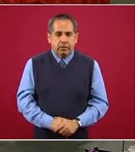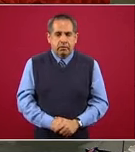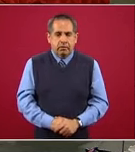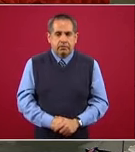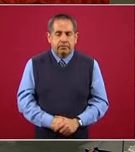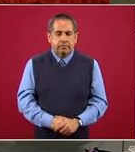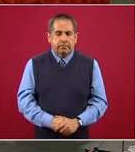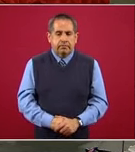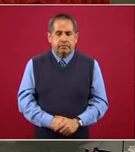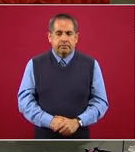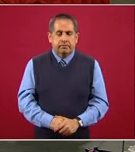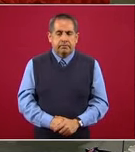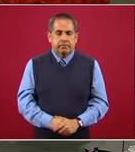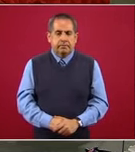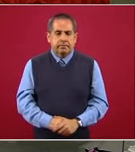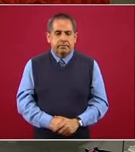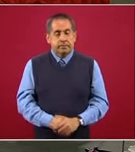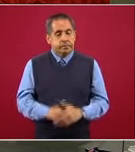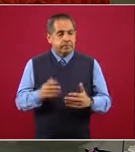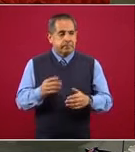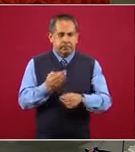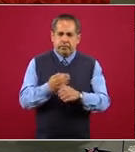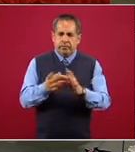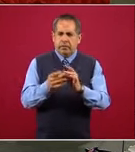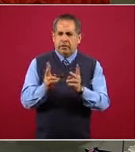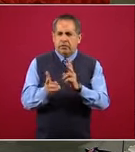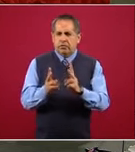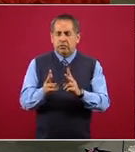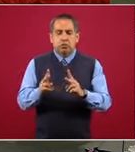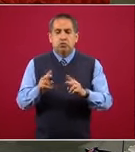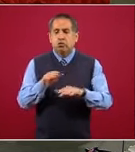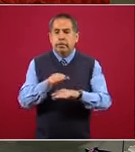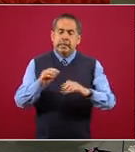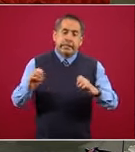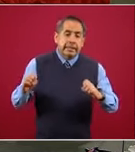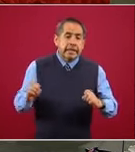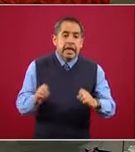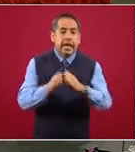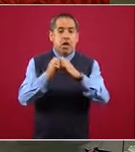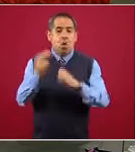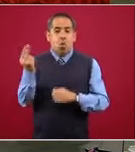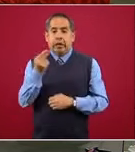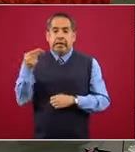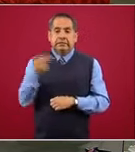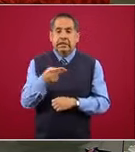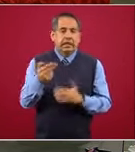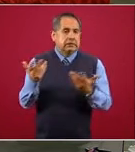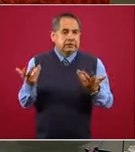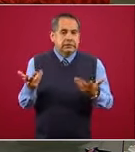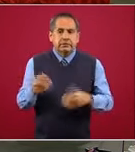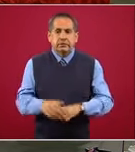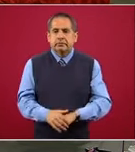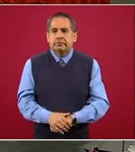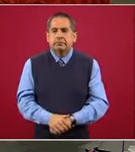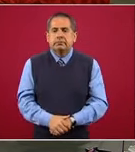Bien, vamos a platicar de los sistemas de urgencias. Si me pasan la primera, por